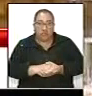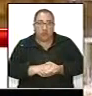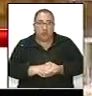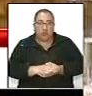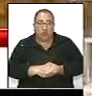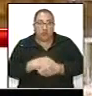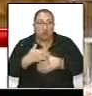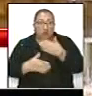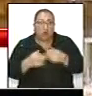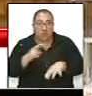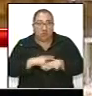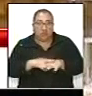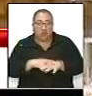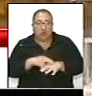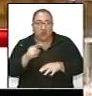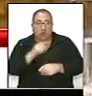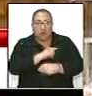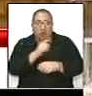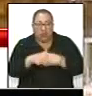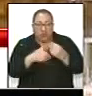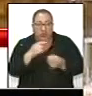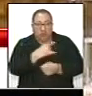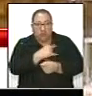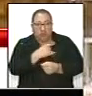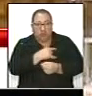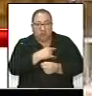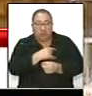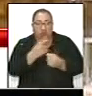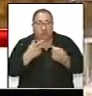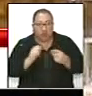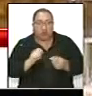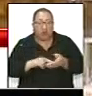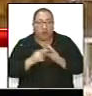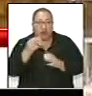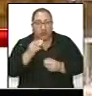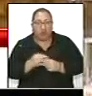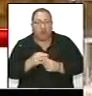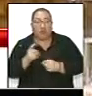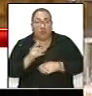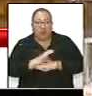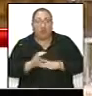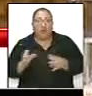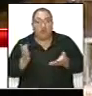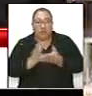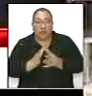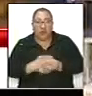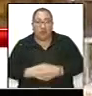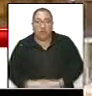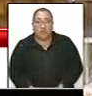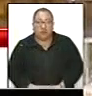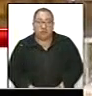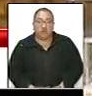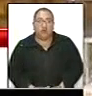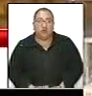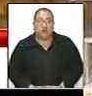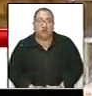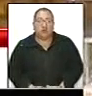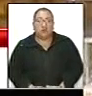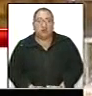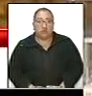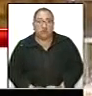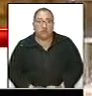de licenciamiento, ¿no? Eso es un esfuerzo de las universidades por tratar de efectivamente de tener una carrera de docentes que